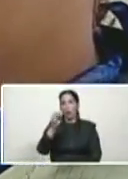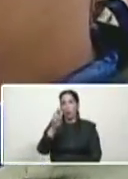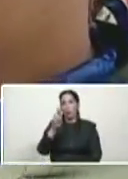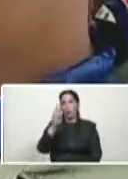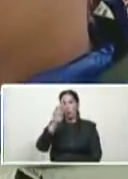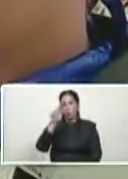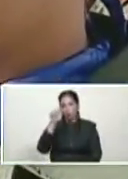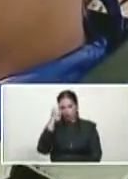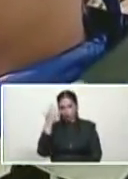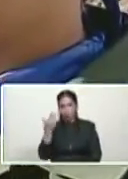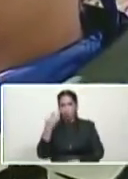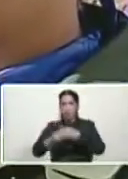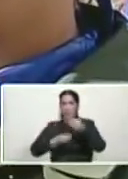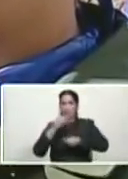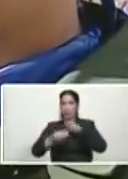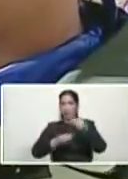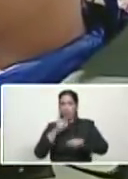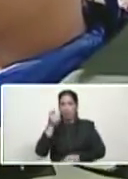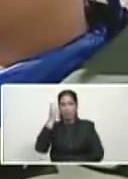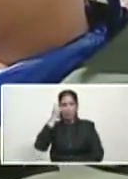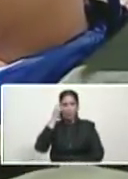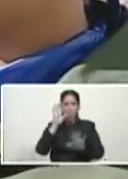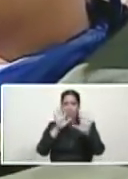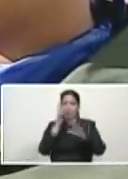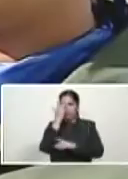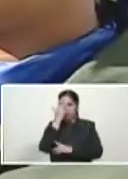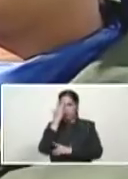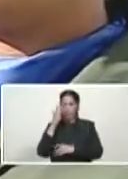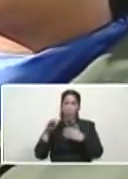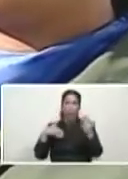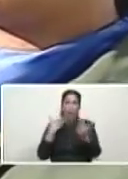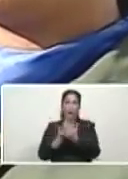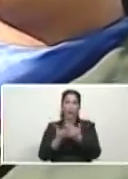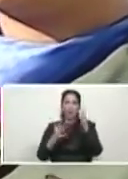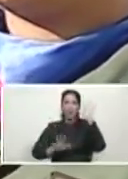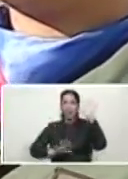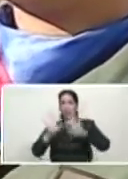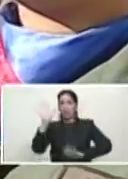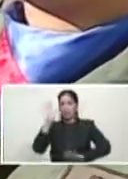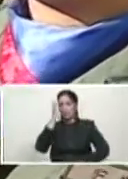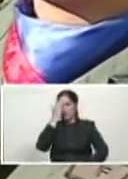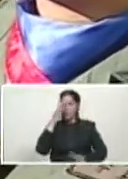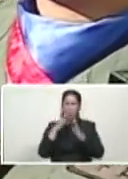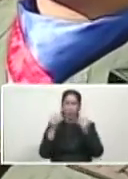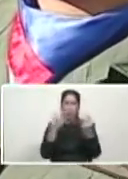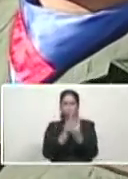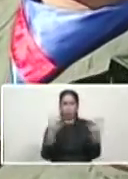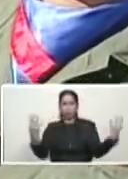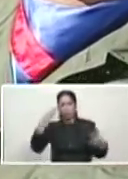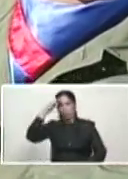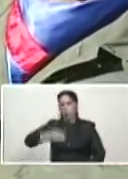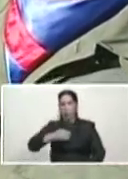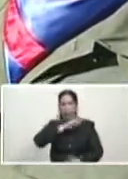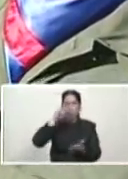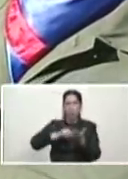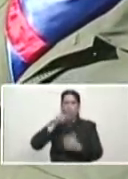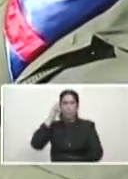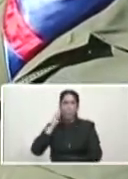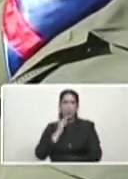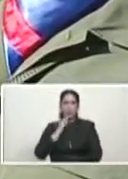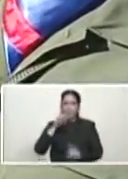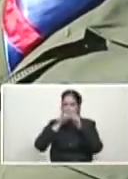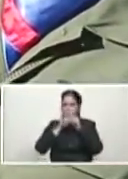va a realizar desde el día 10 de febrero hasta el 15 de febrero, toda la Fuerza Armada Nacional Bolivariana